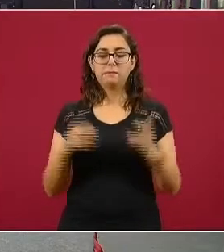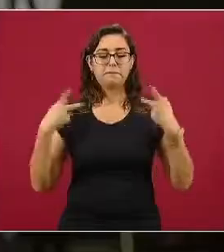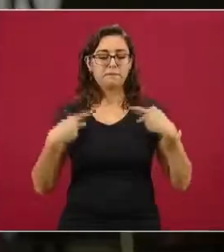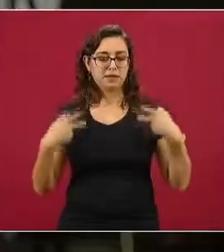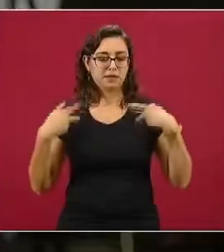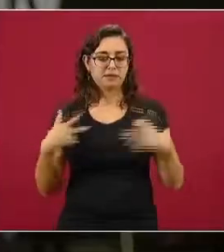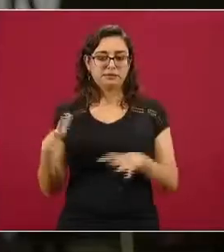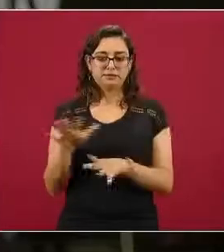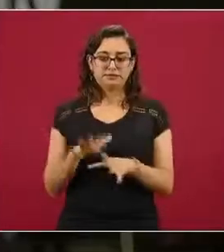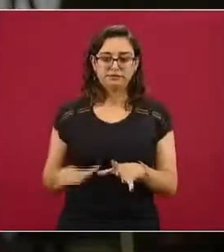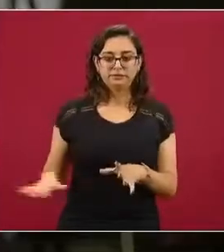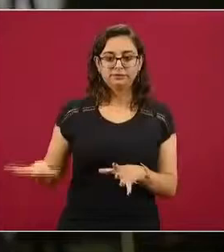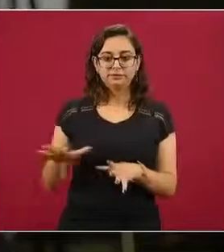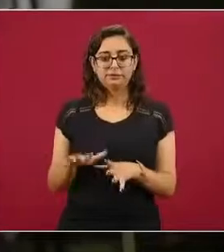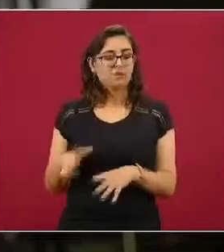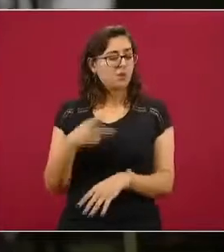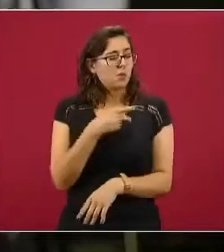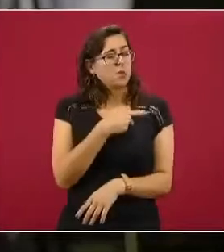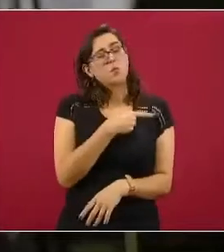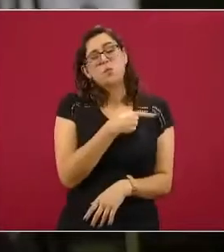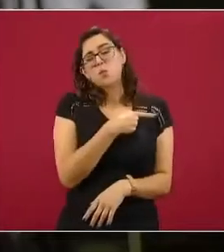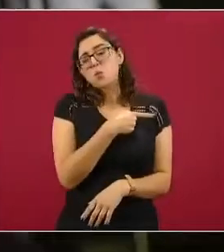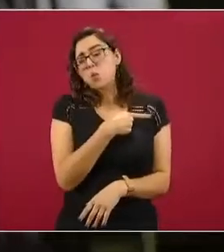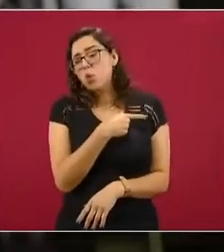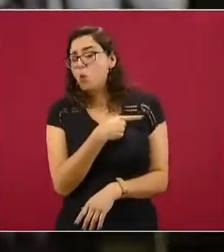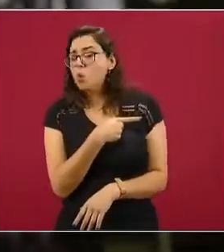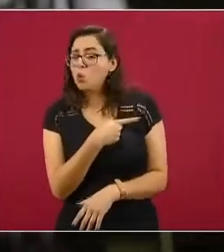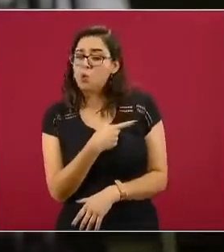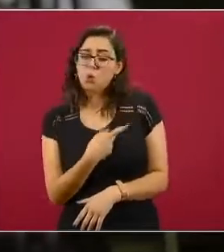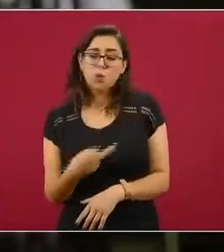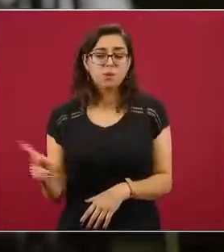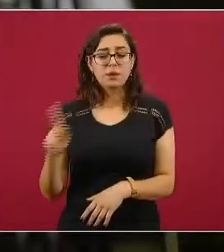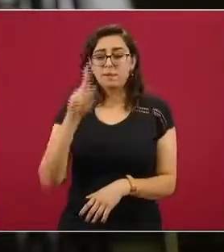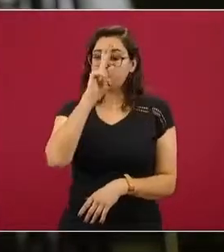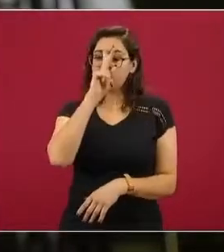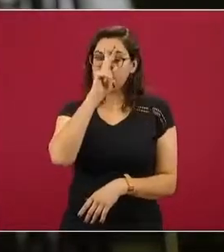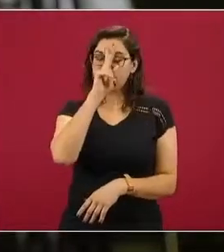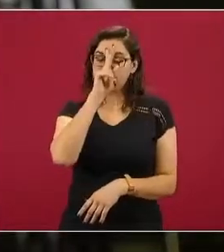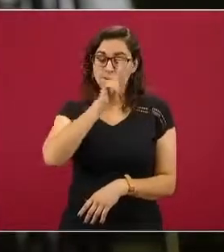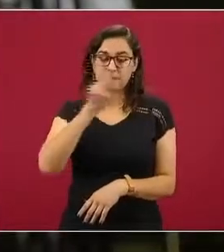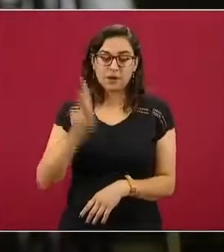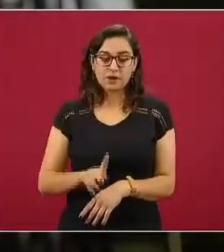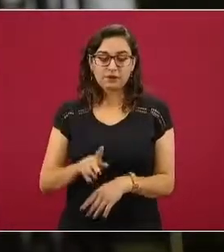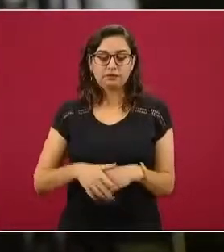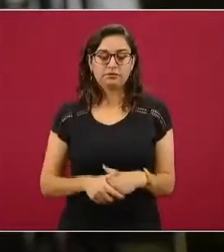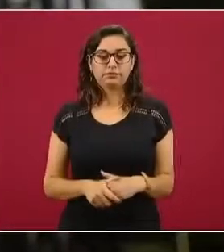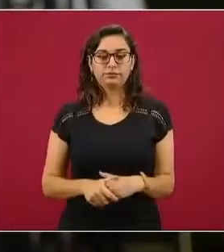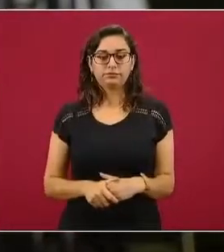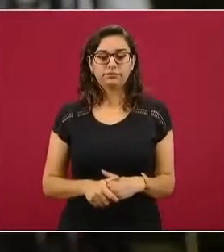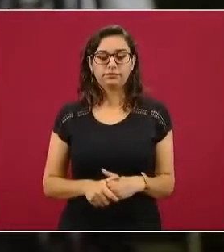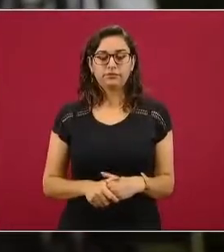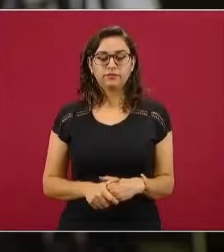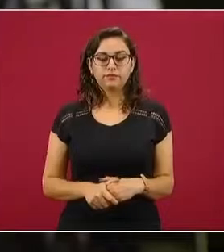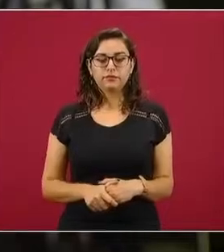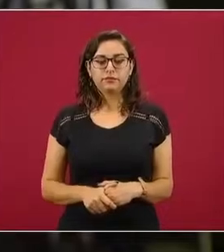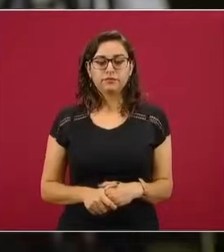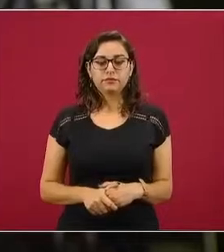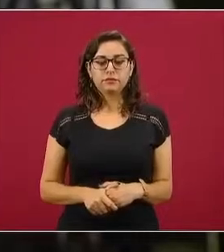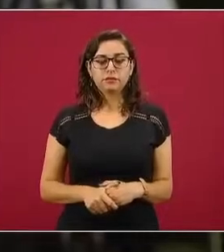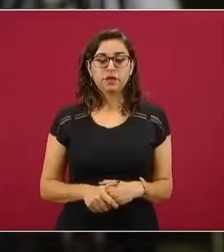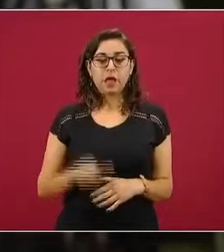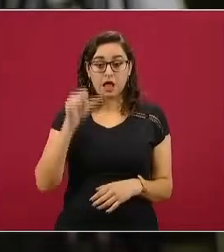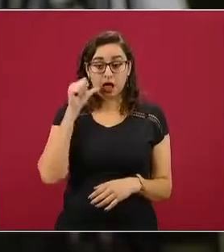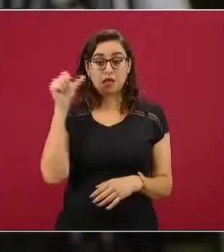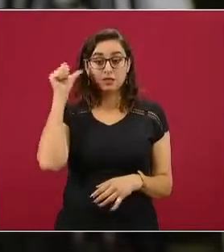de las regiones más pobres de ese estado. El reporte oficial, que lo tengo del